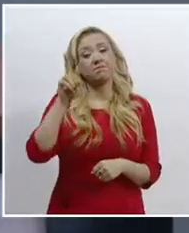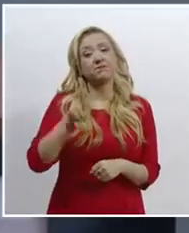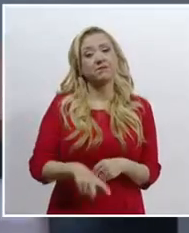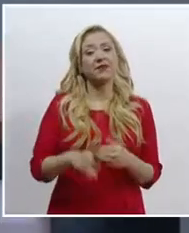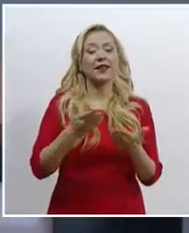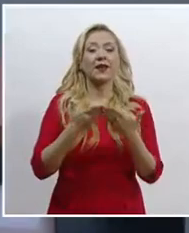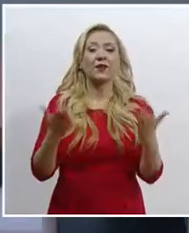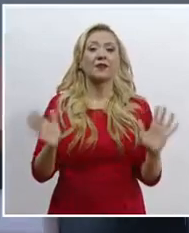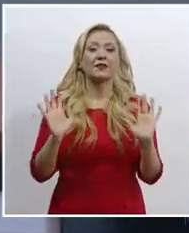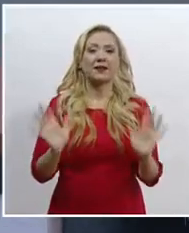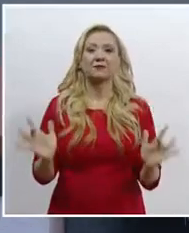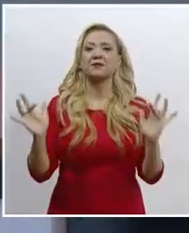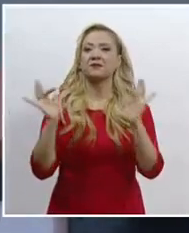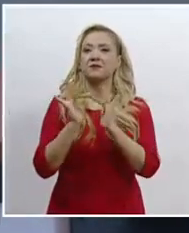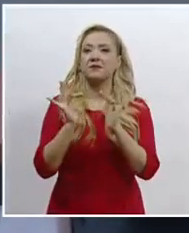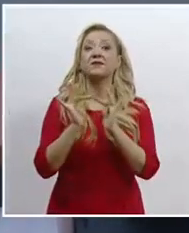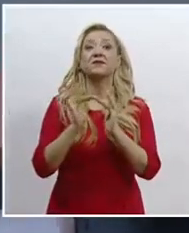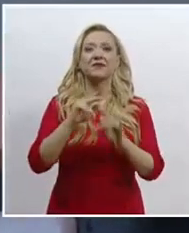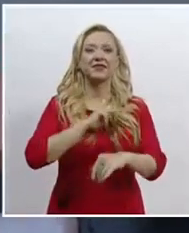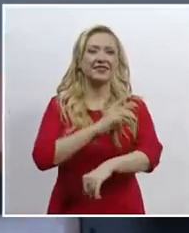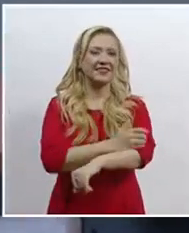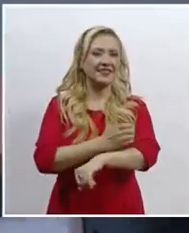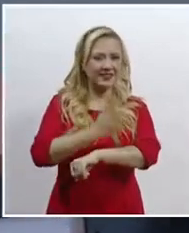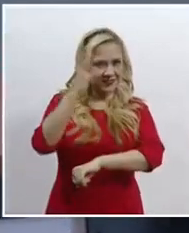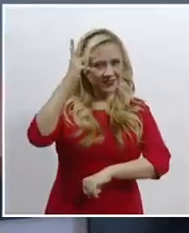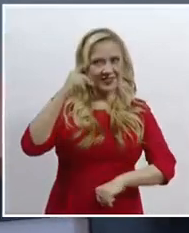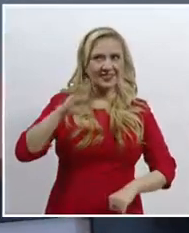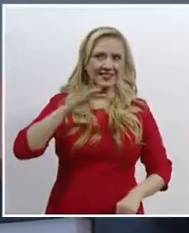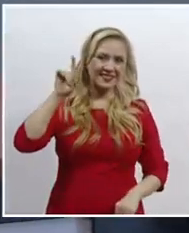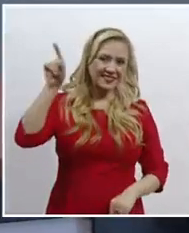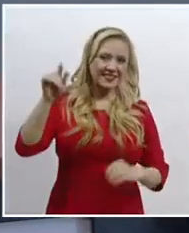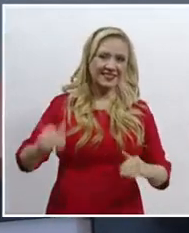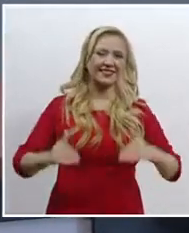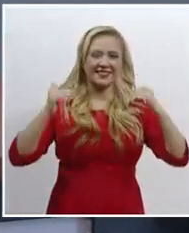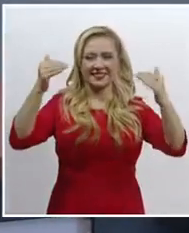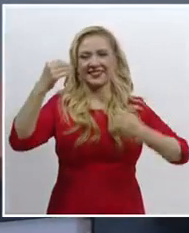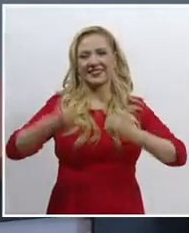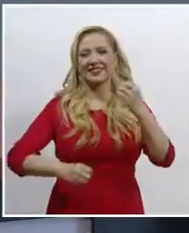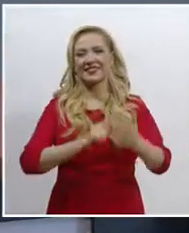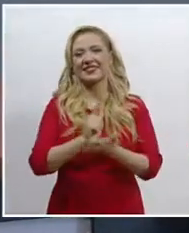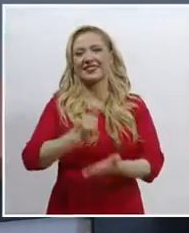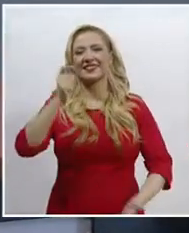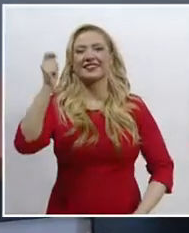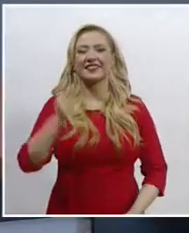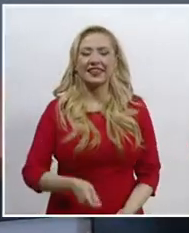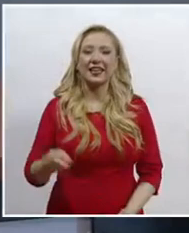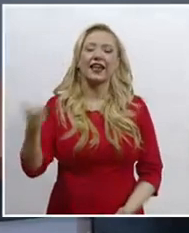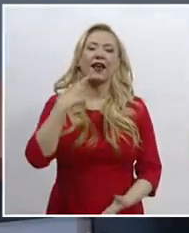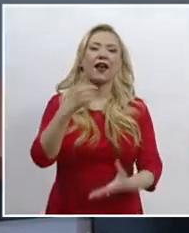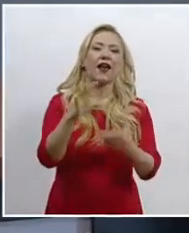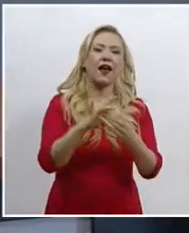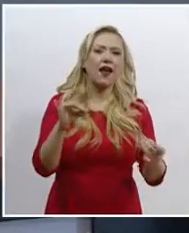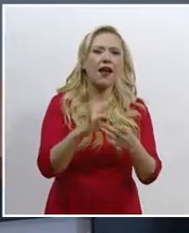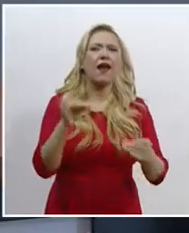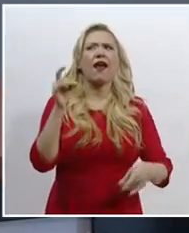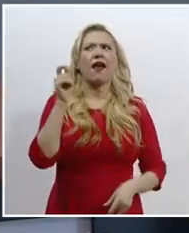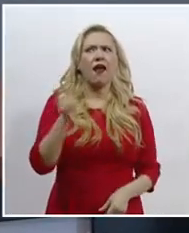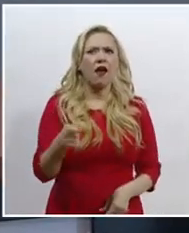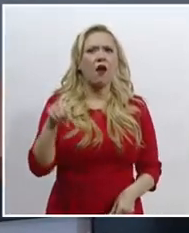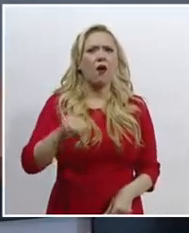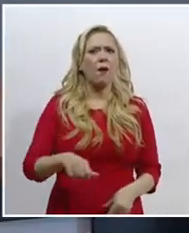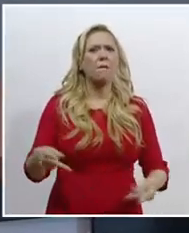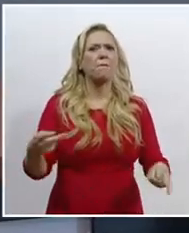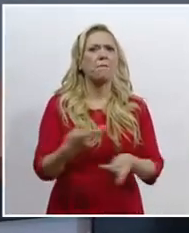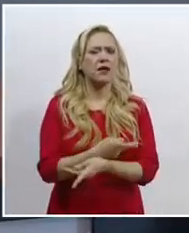Hacemos contacto con mi compañero Mario López Peña, quien se encuentra en el edificio sede de la Suprema Corte y nos da cuenta de los asuntos que resolvió el Pleno